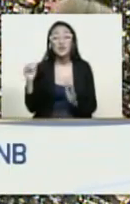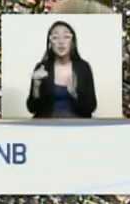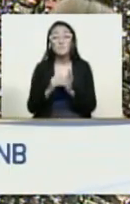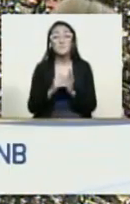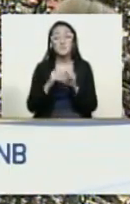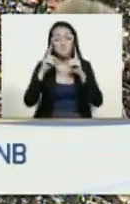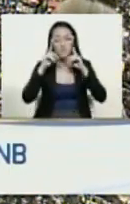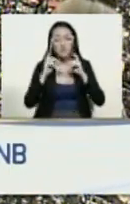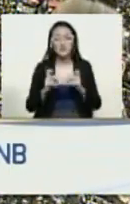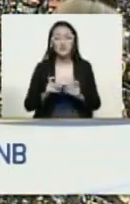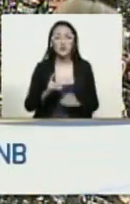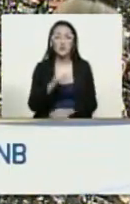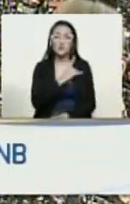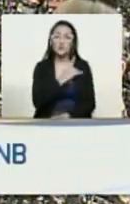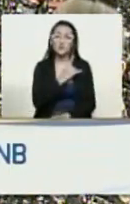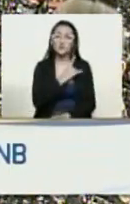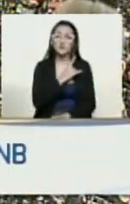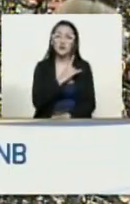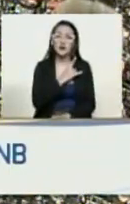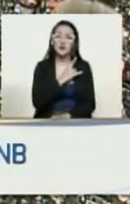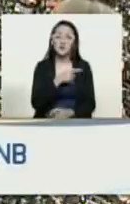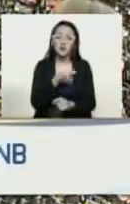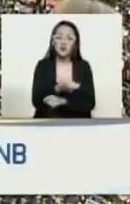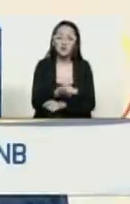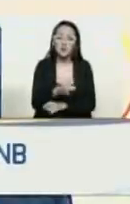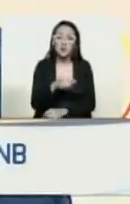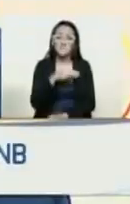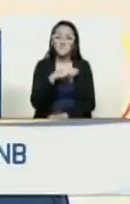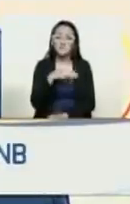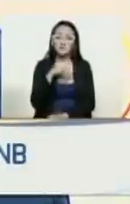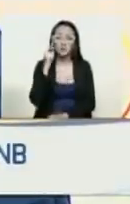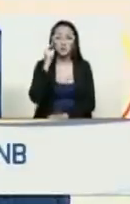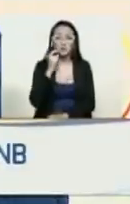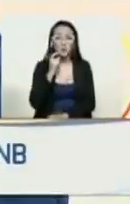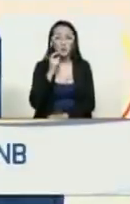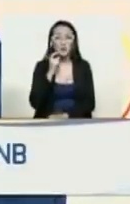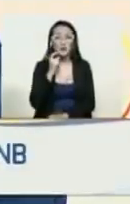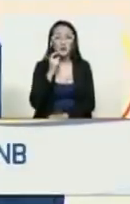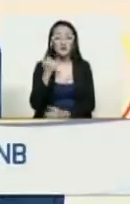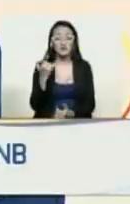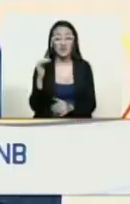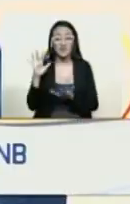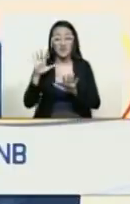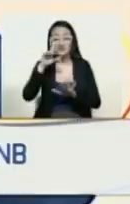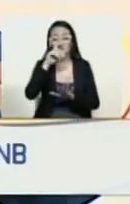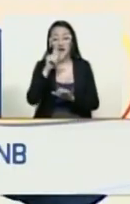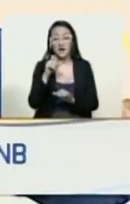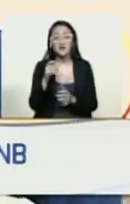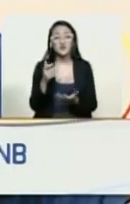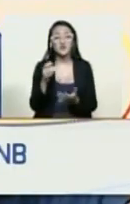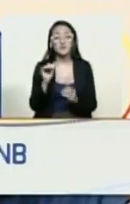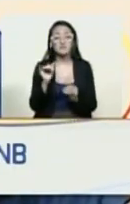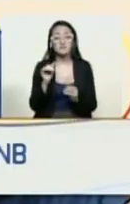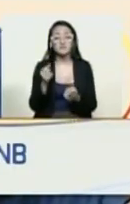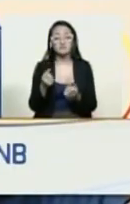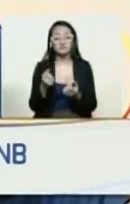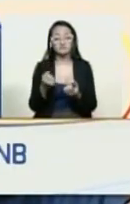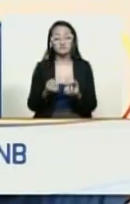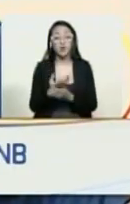500.000 profesionales universitarios graduados en la misión Sucre en estos 10 años de existencia de la misión Sucre.